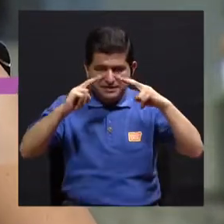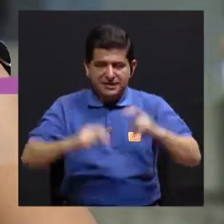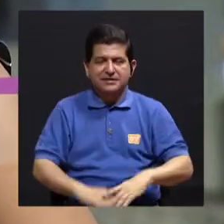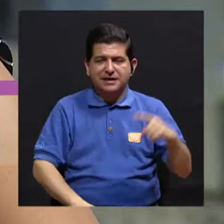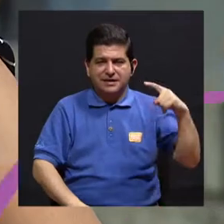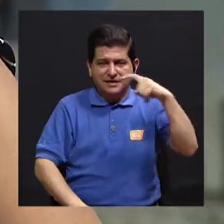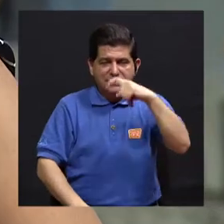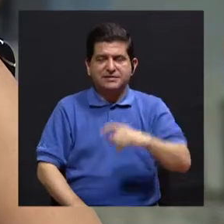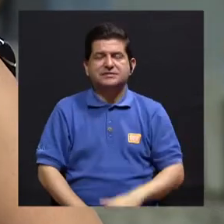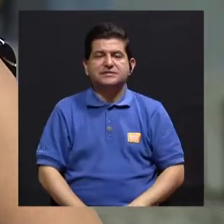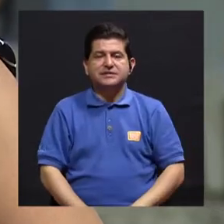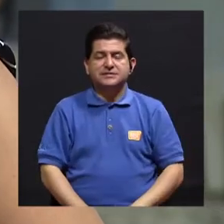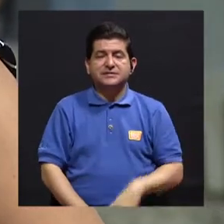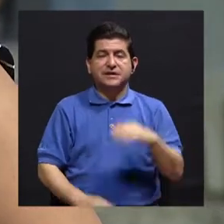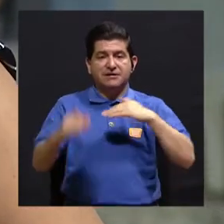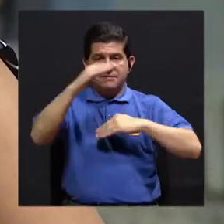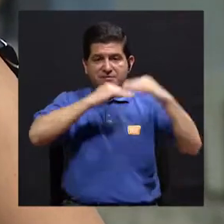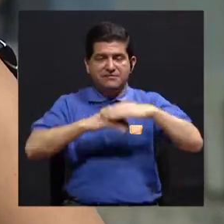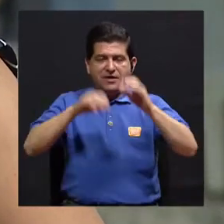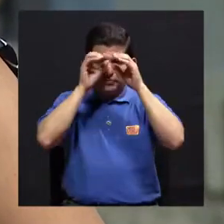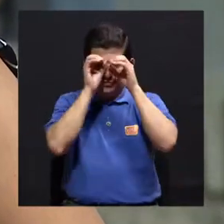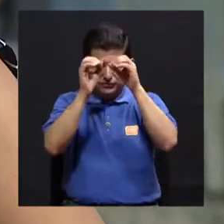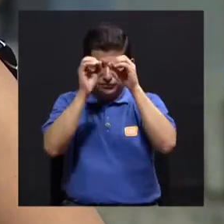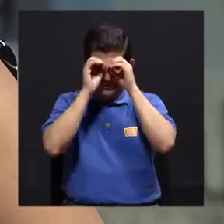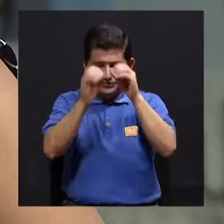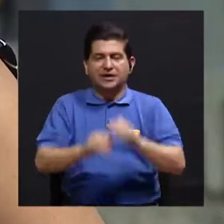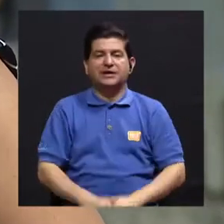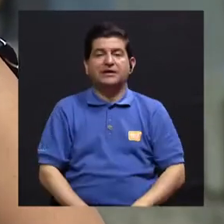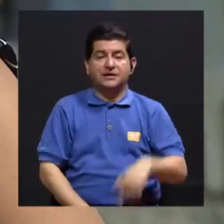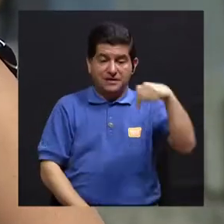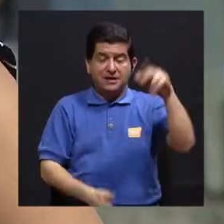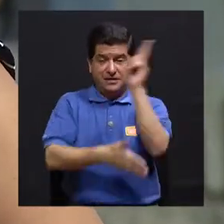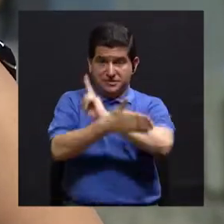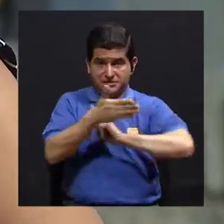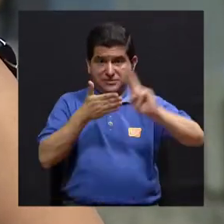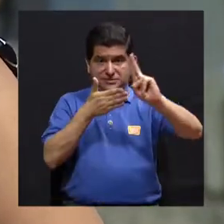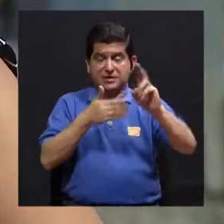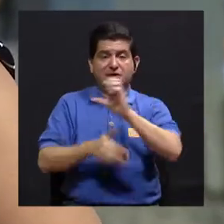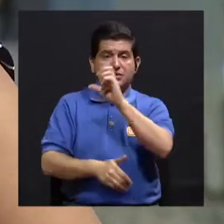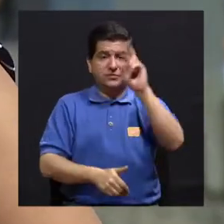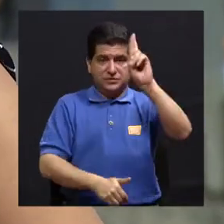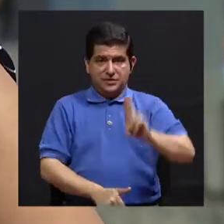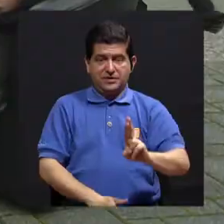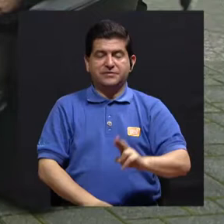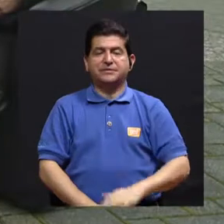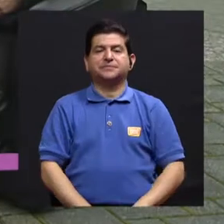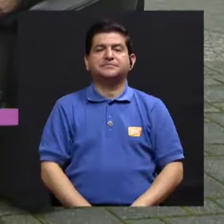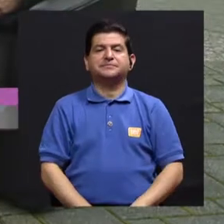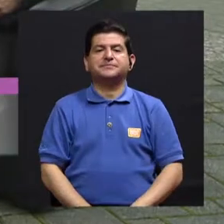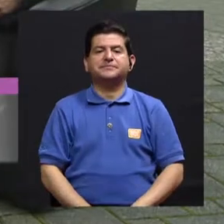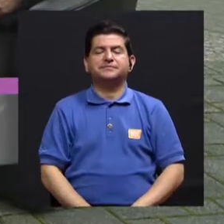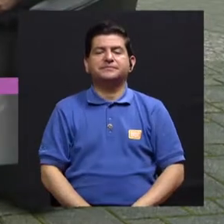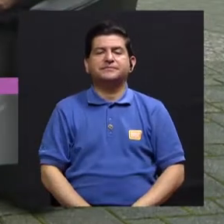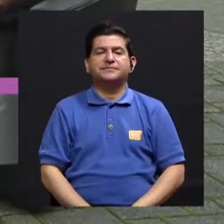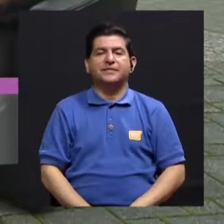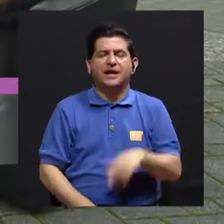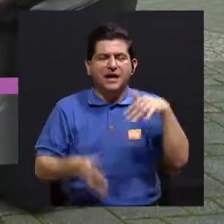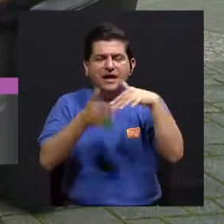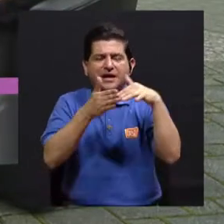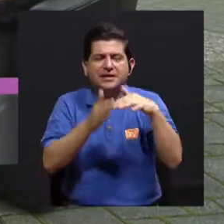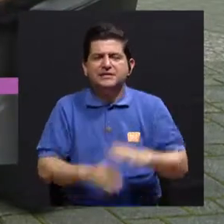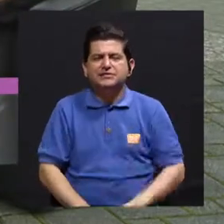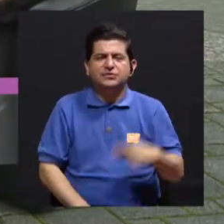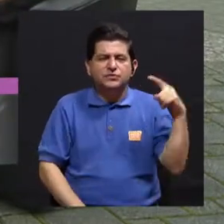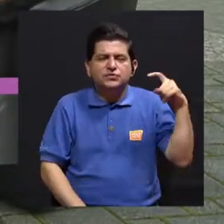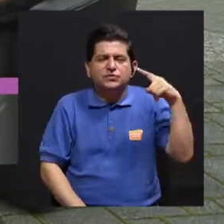del Departamento de Parasitología de la Facultad de Microbiología de nuestra Universidad de Costa Rica. ¿La parasitología,